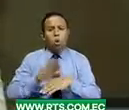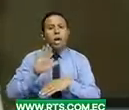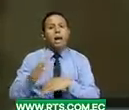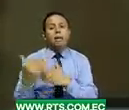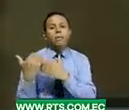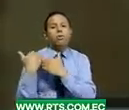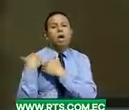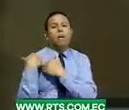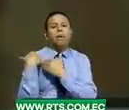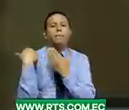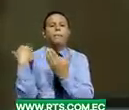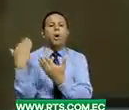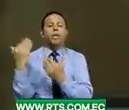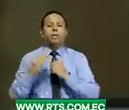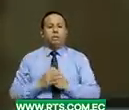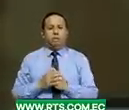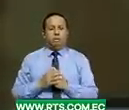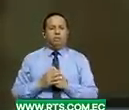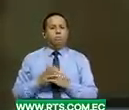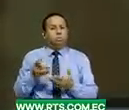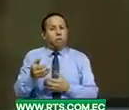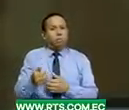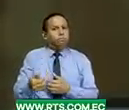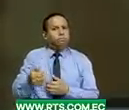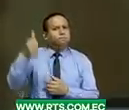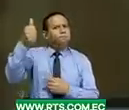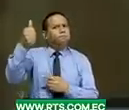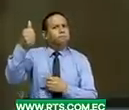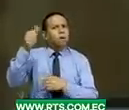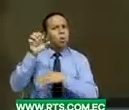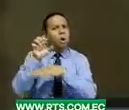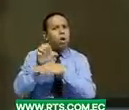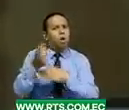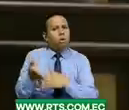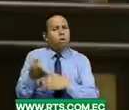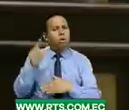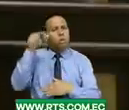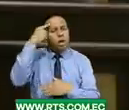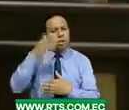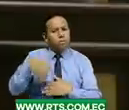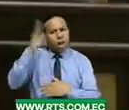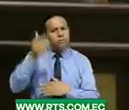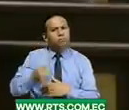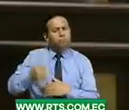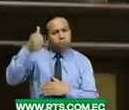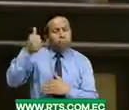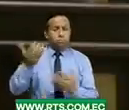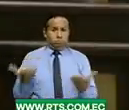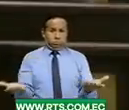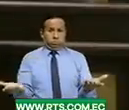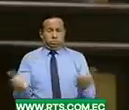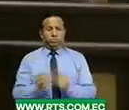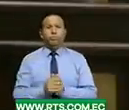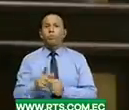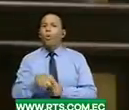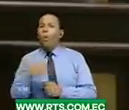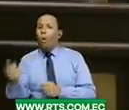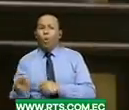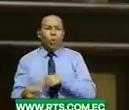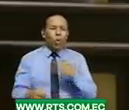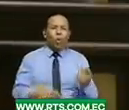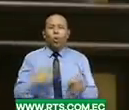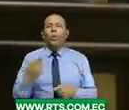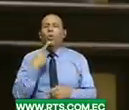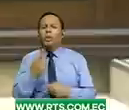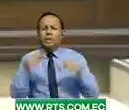política, esto como la máxima autoridad de la función ejecutiva. Otros no dejaron de señalar la situación social en la que se